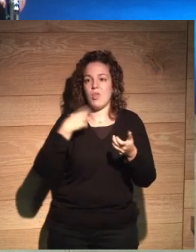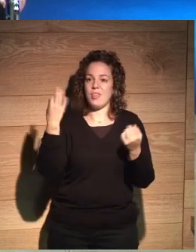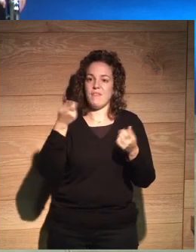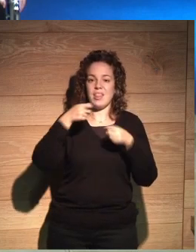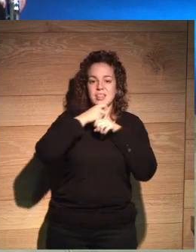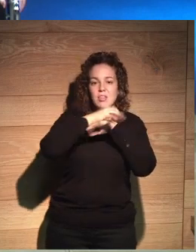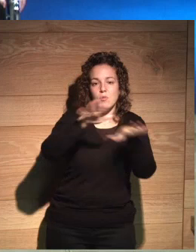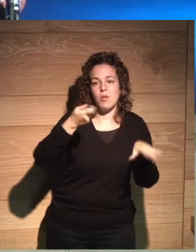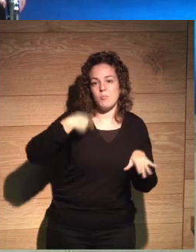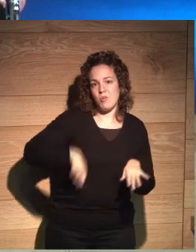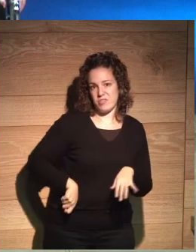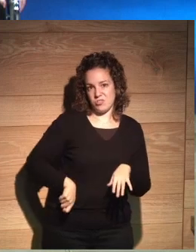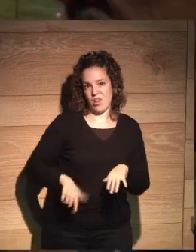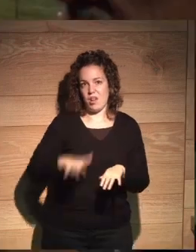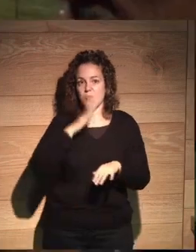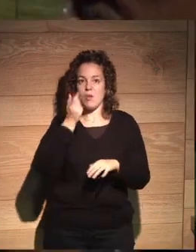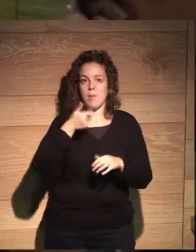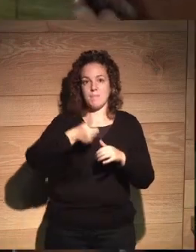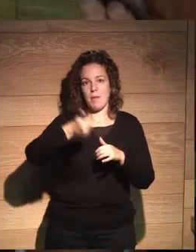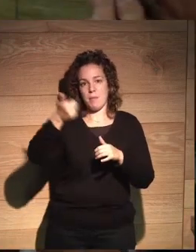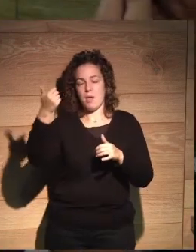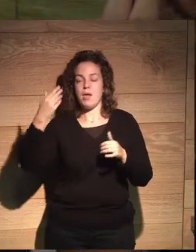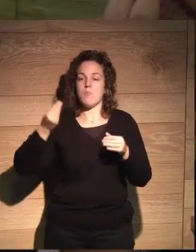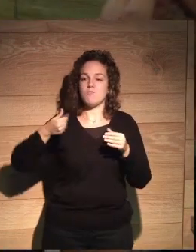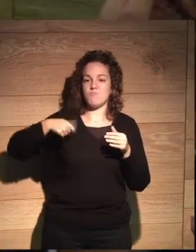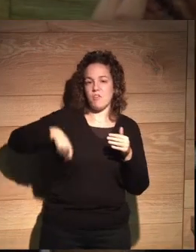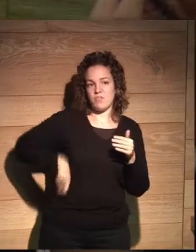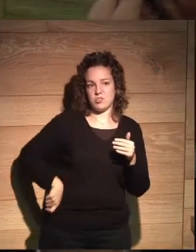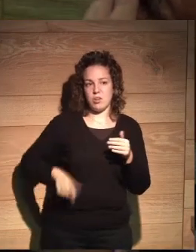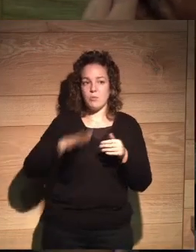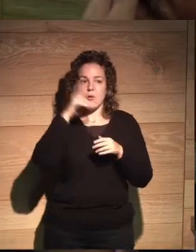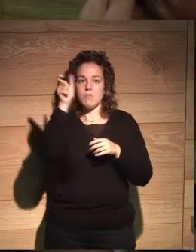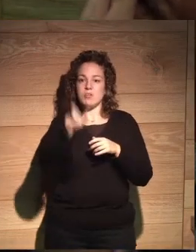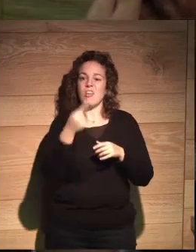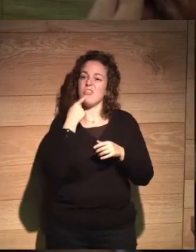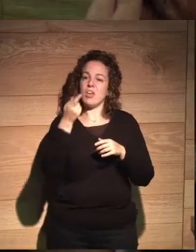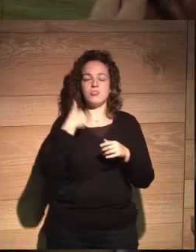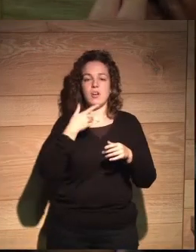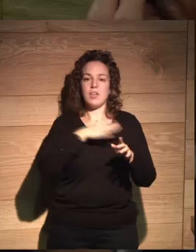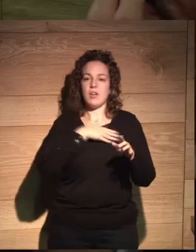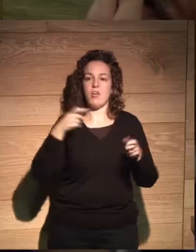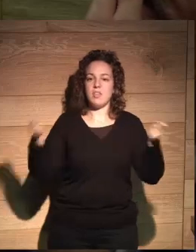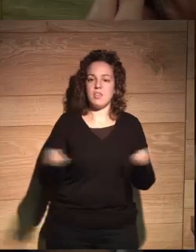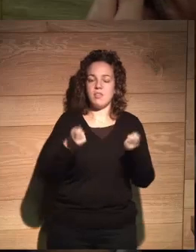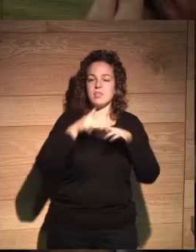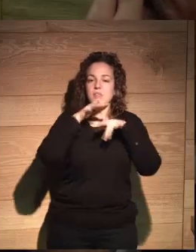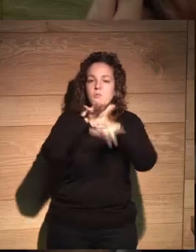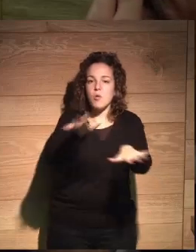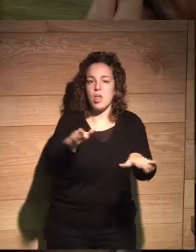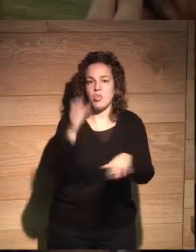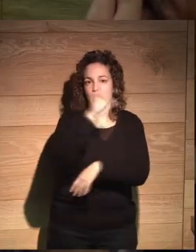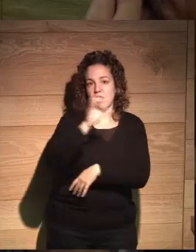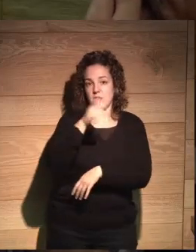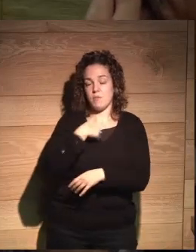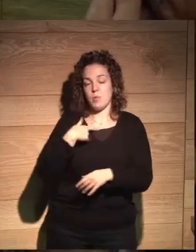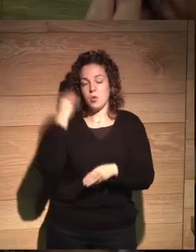tal, que cada vez está más profesionalizada y que haya gente que pueda salir directamente y decir, oye, quiero dedicarme a la divulgación científica.